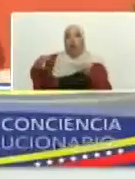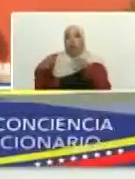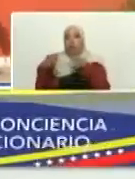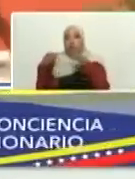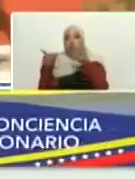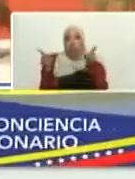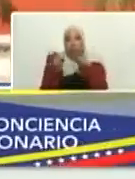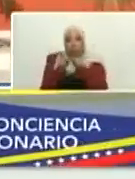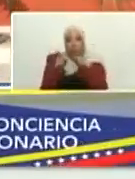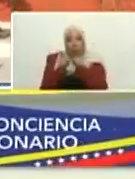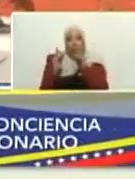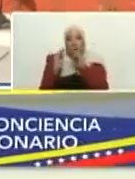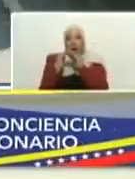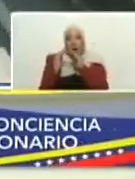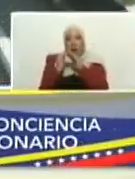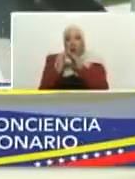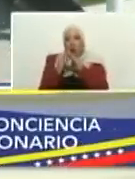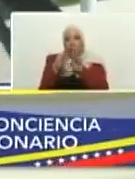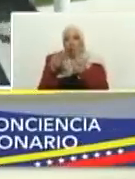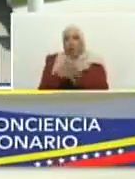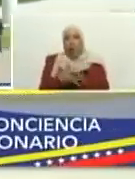las cajas de fósforos ya no existen, ¿verdad?